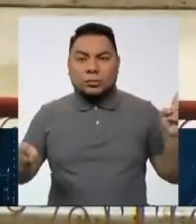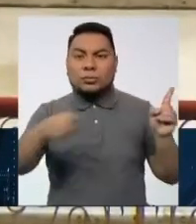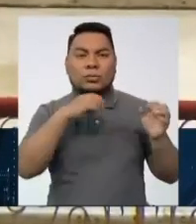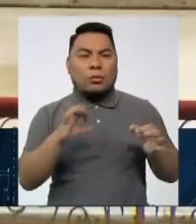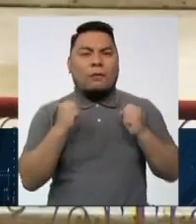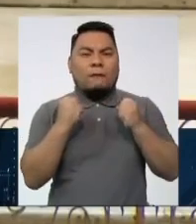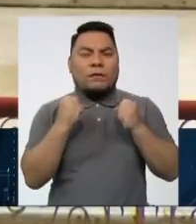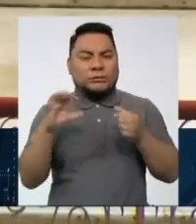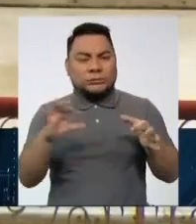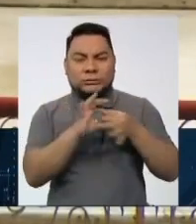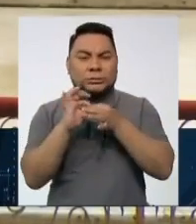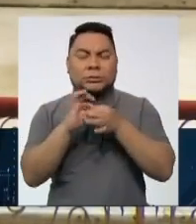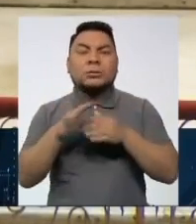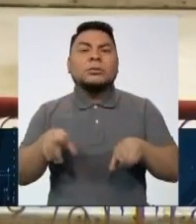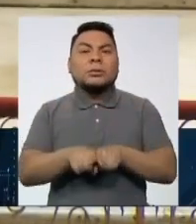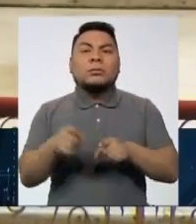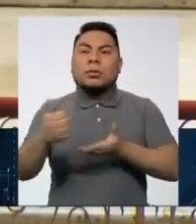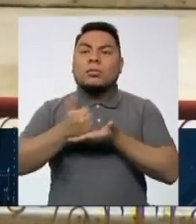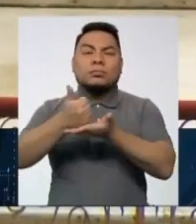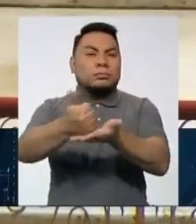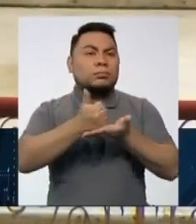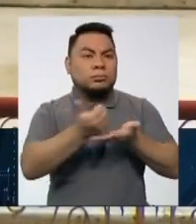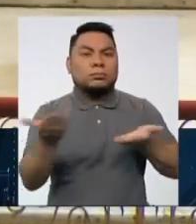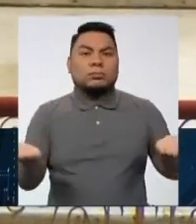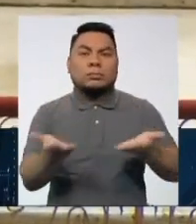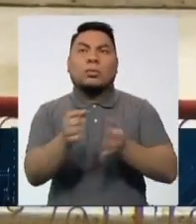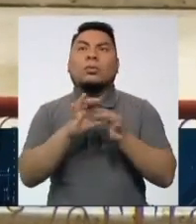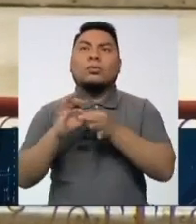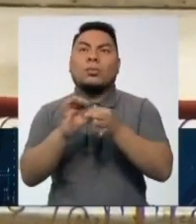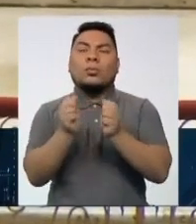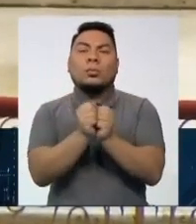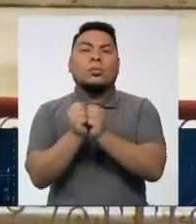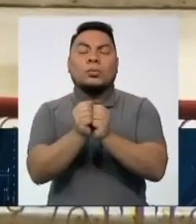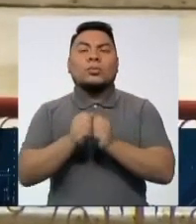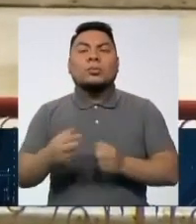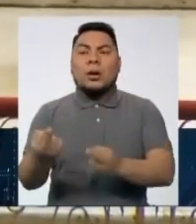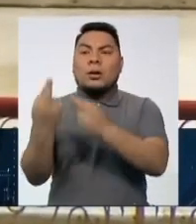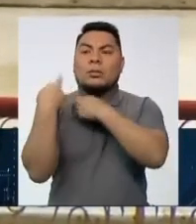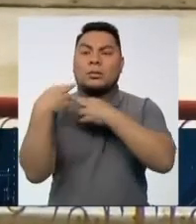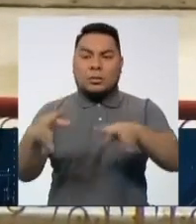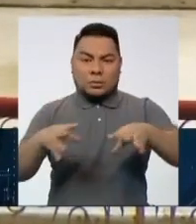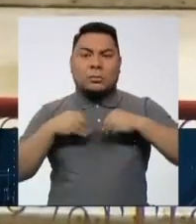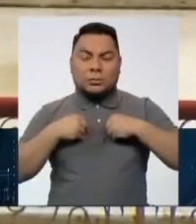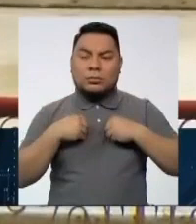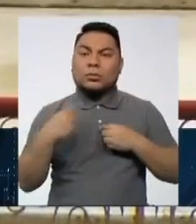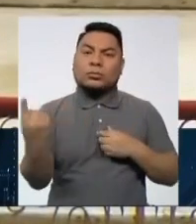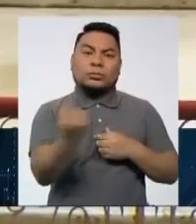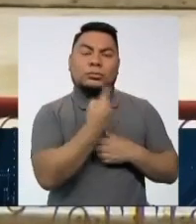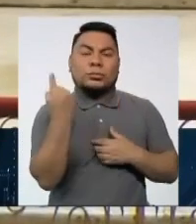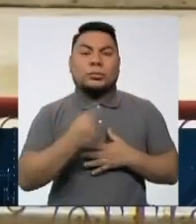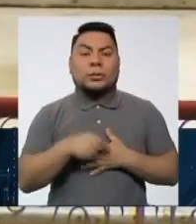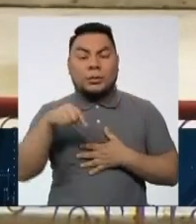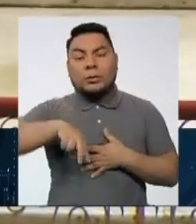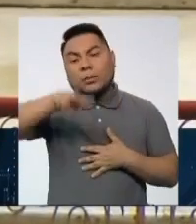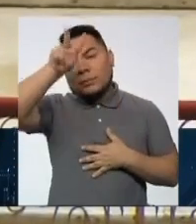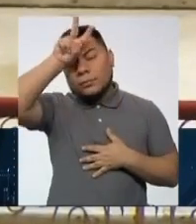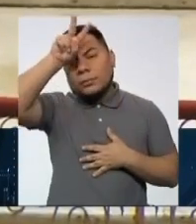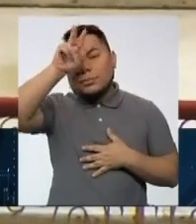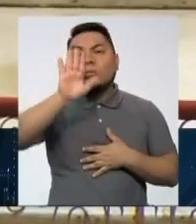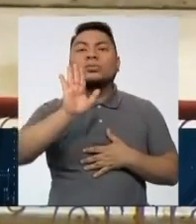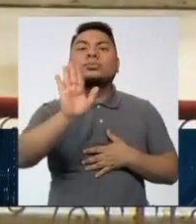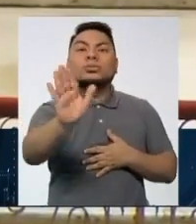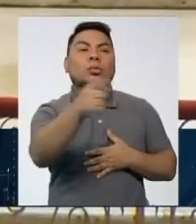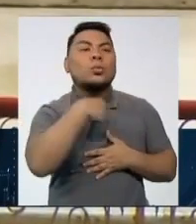fuerzas, colaborar juntos, asumir responsabilidades comunes. El país es